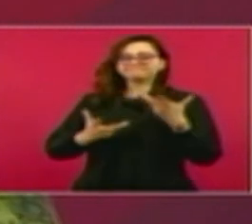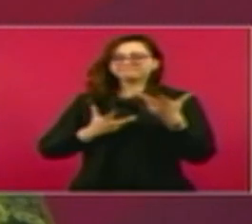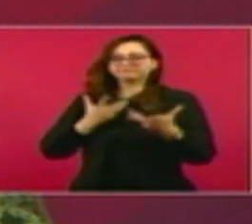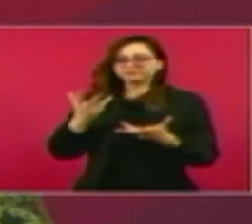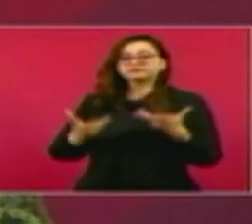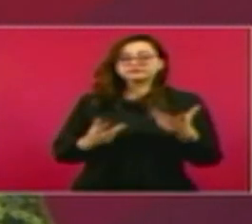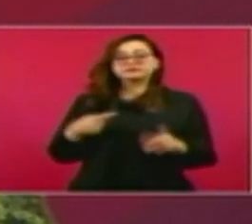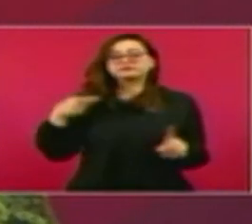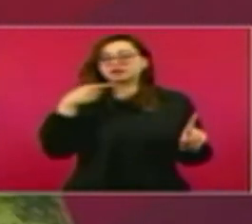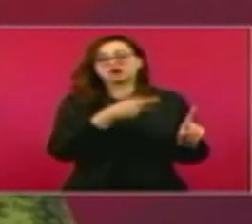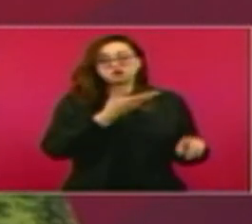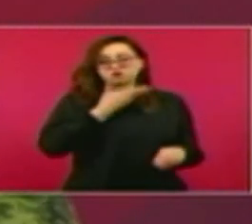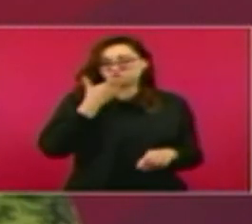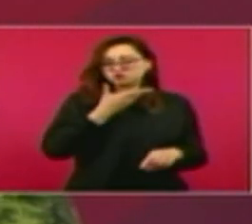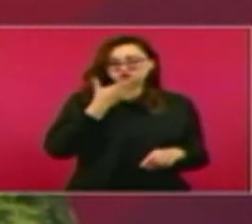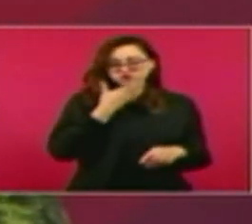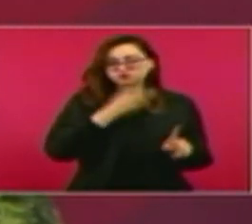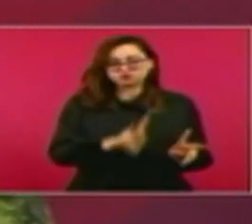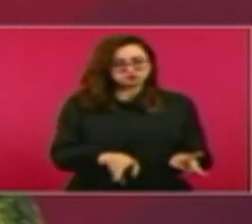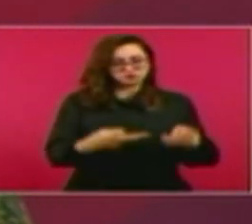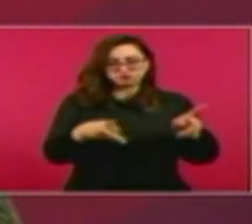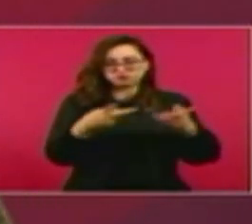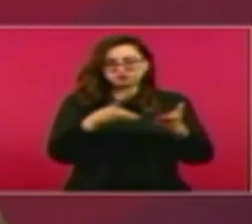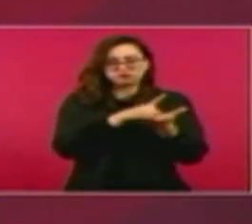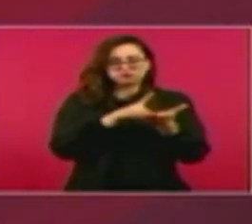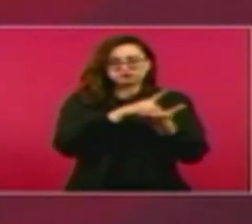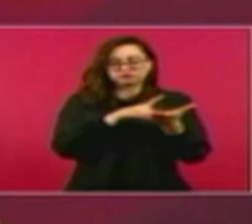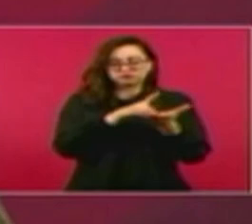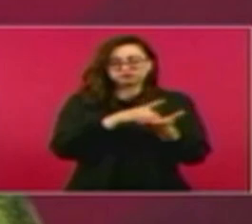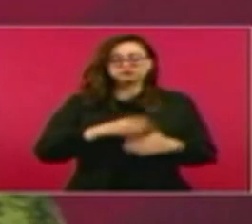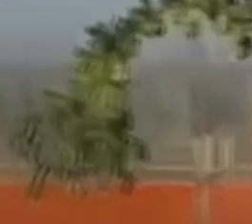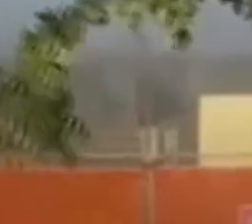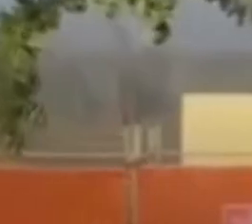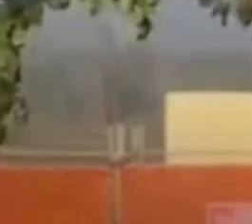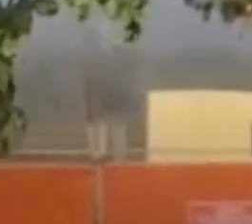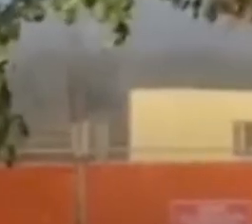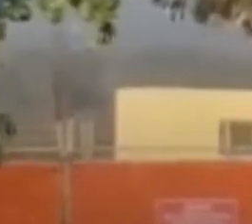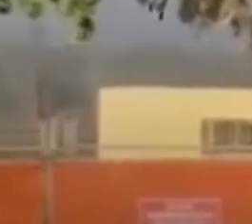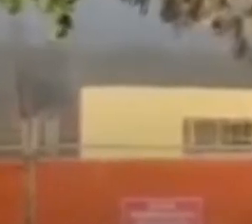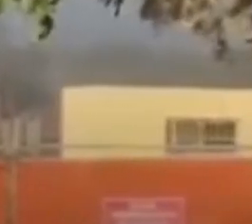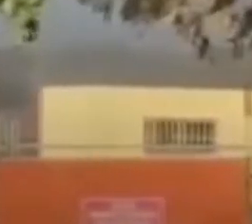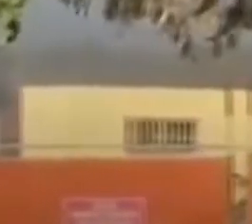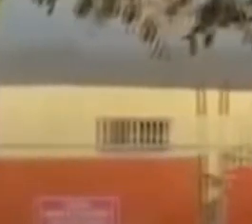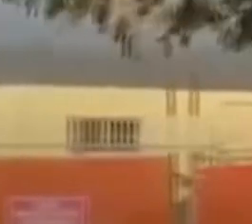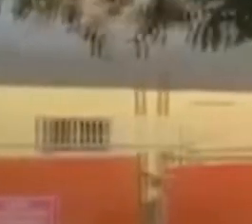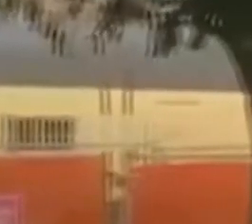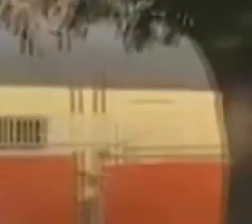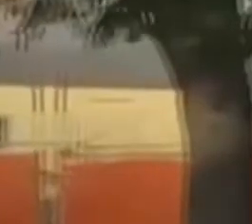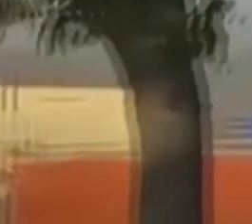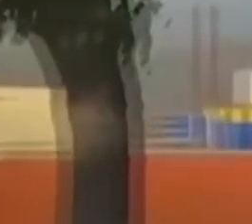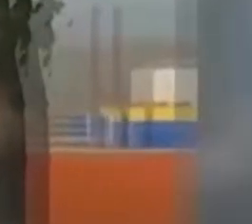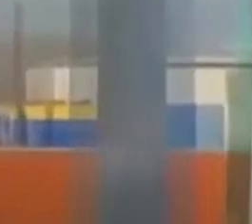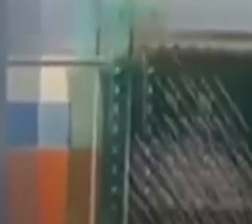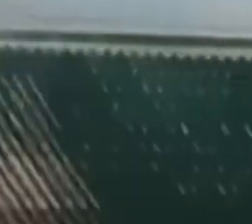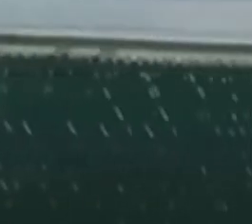las autoridades de México. Detuvieron una gran cantidad de armamentos, tanto de armas de alto calibre, tanto